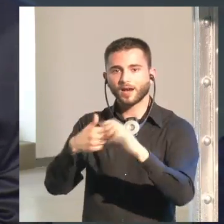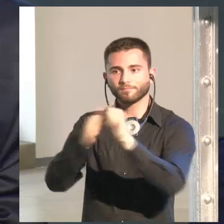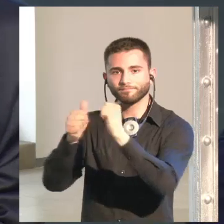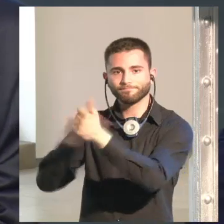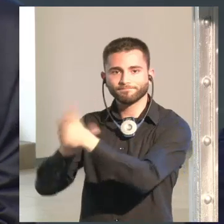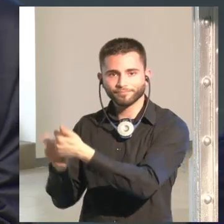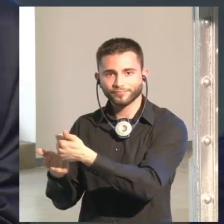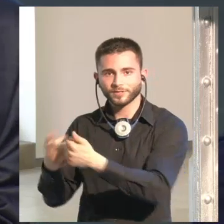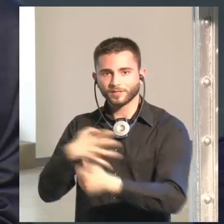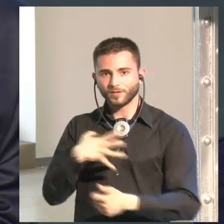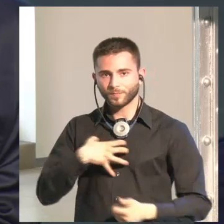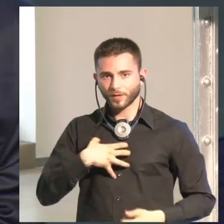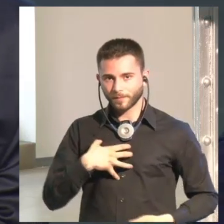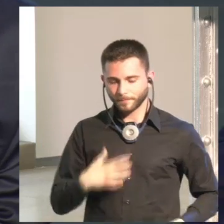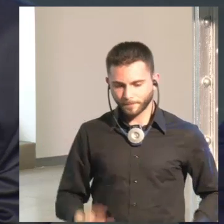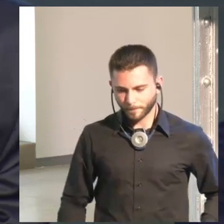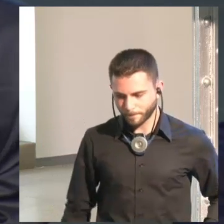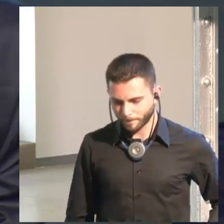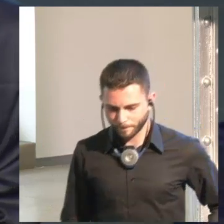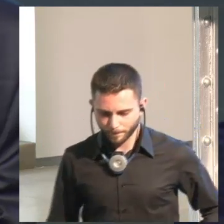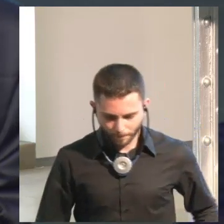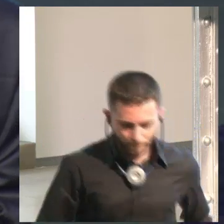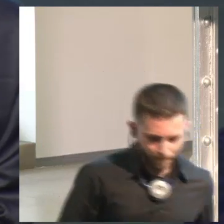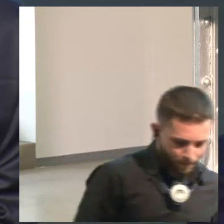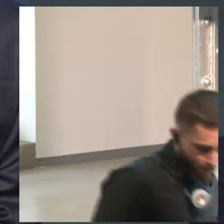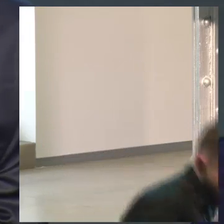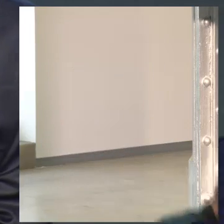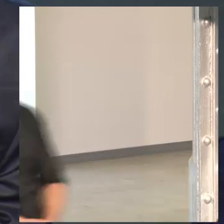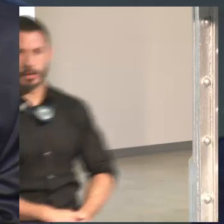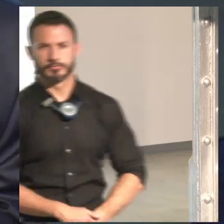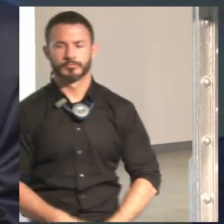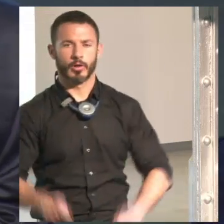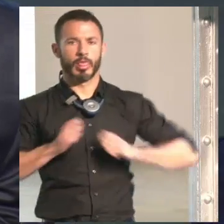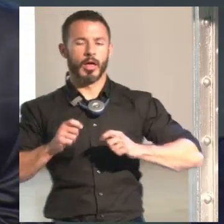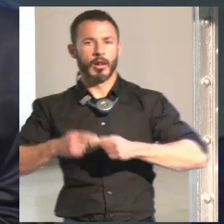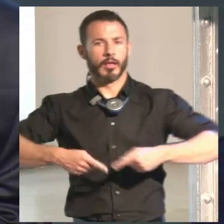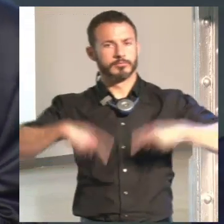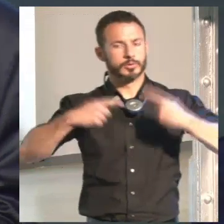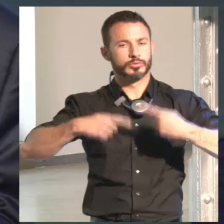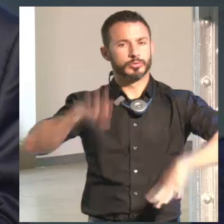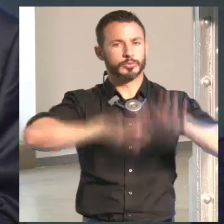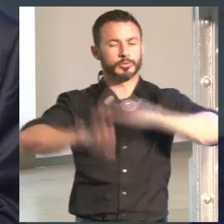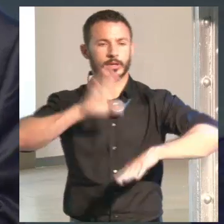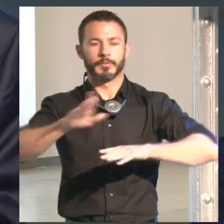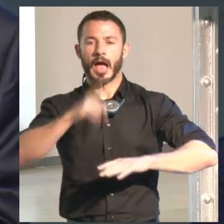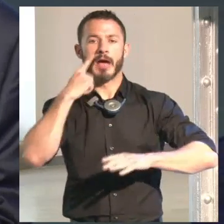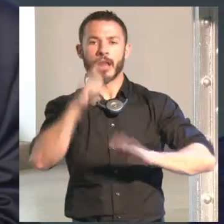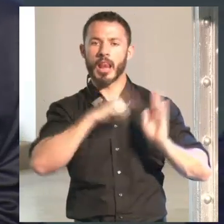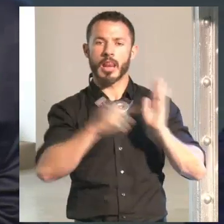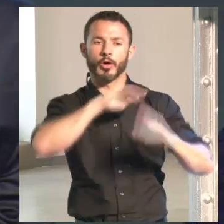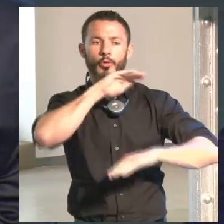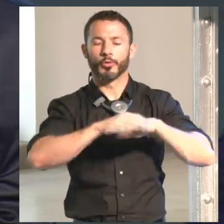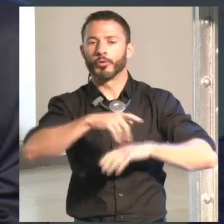lleva a una discusión muy compleja, ¿verdad? De cómo hacer cumplir las normas que se tienen que cumplir y que hay que proteger